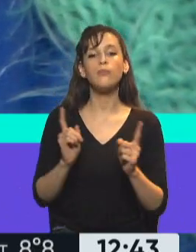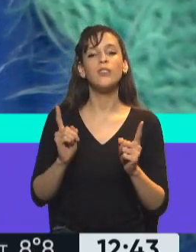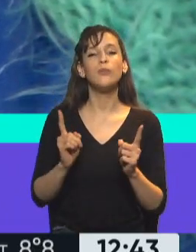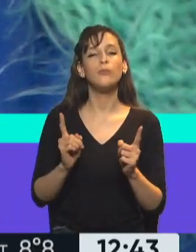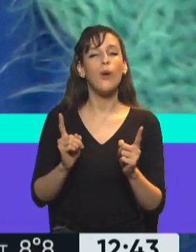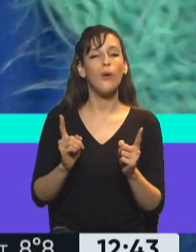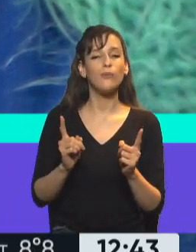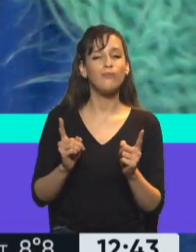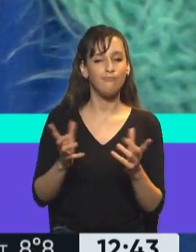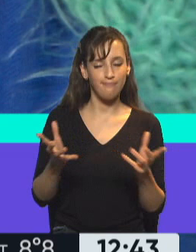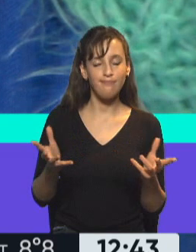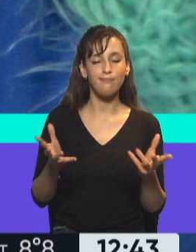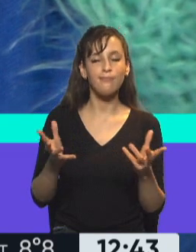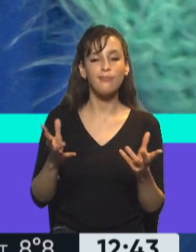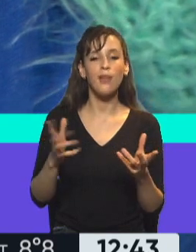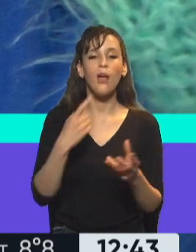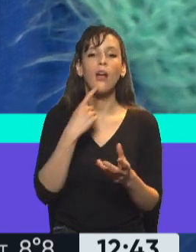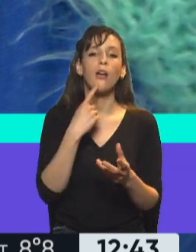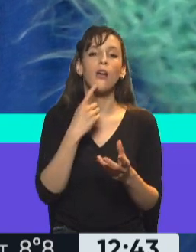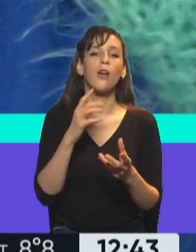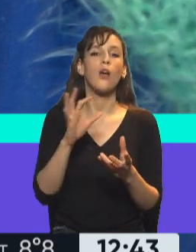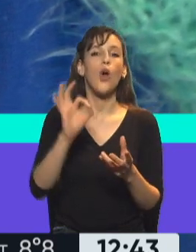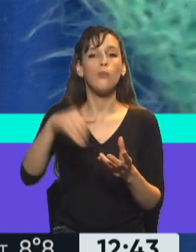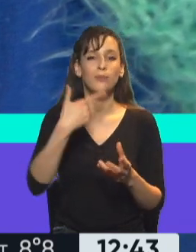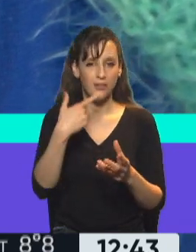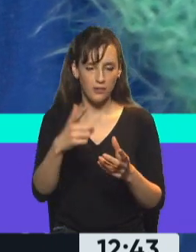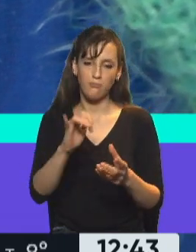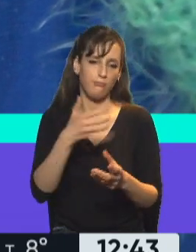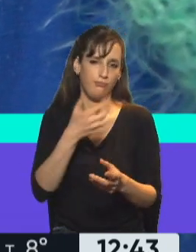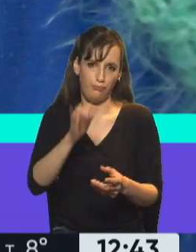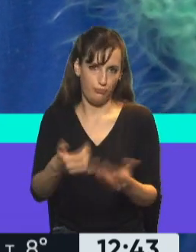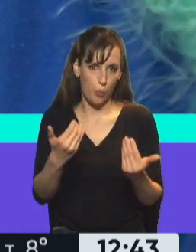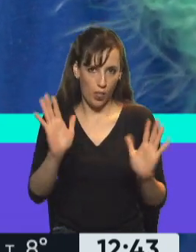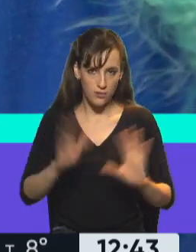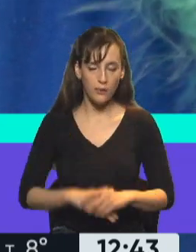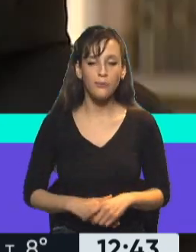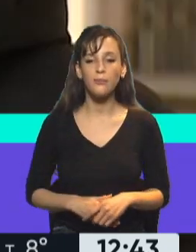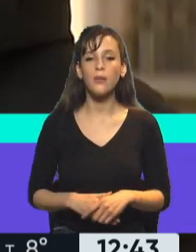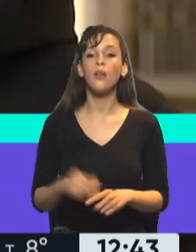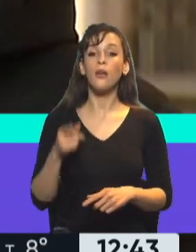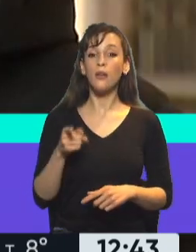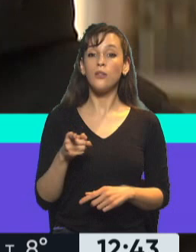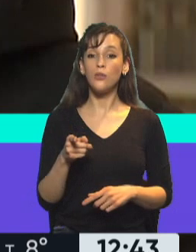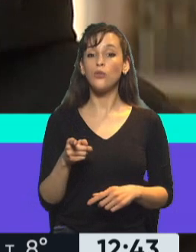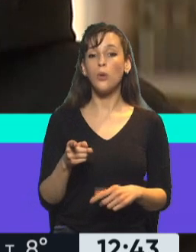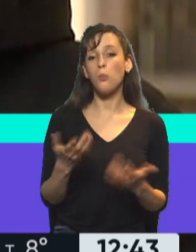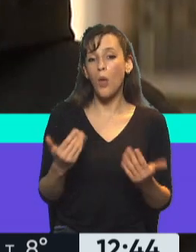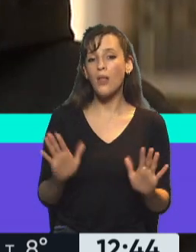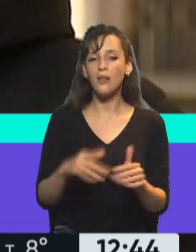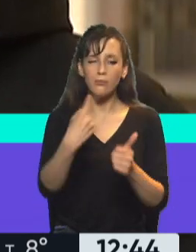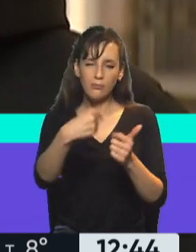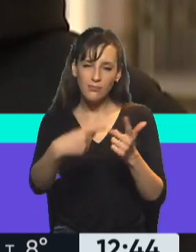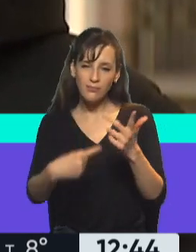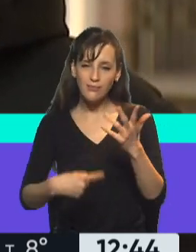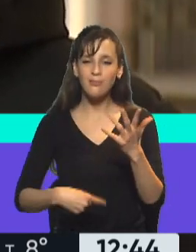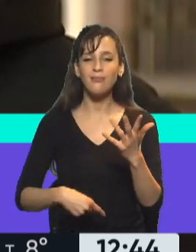Salud, dicen que con datos es una alternativa que uno puede utilizar. Esto abre un abanico de alternativas donde uno puede utilizar estas